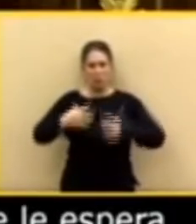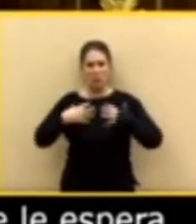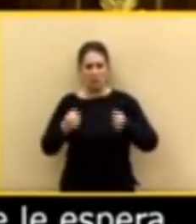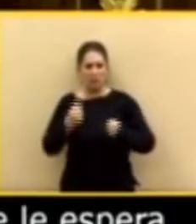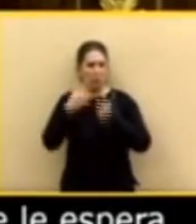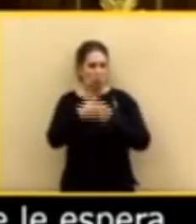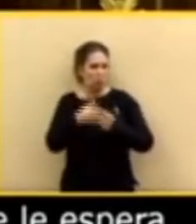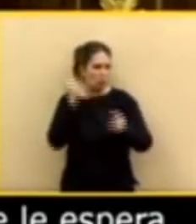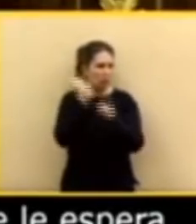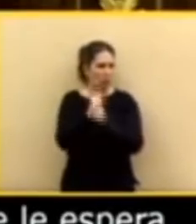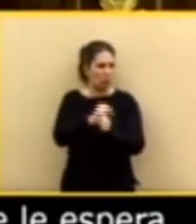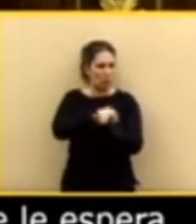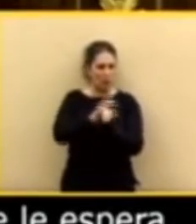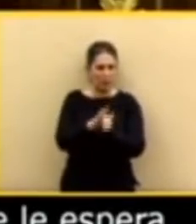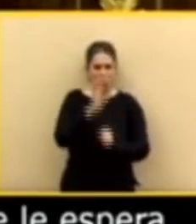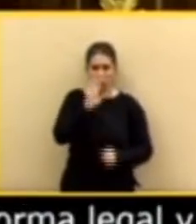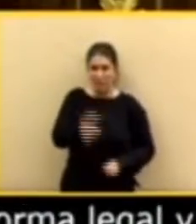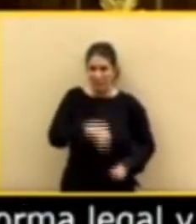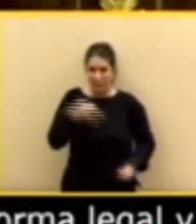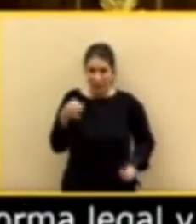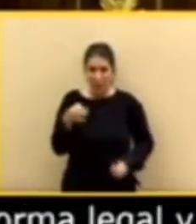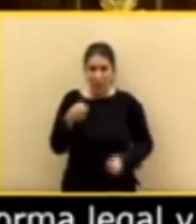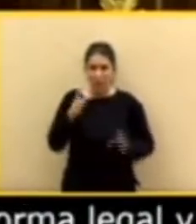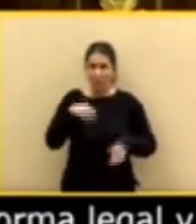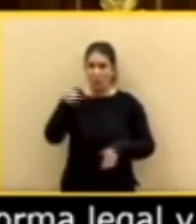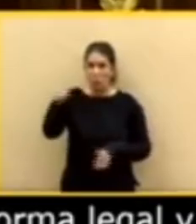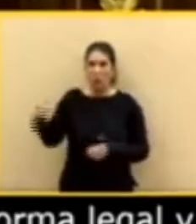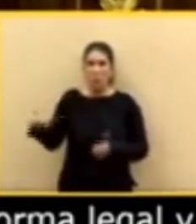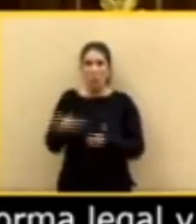emprende una acción que va a mermar